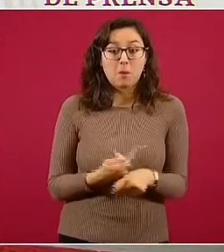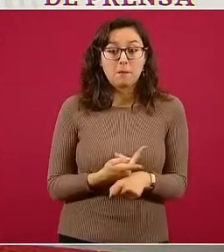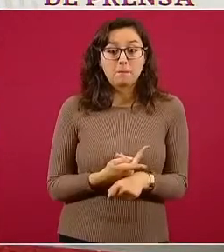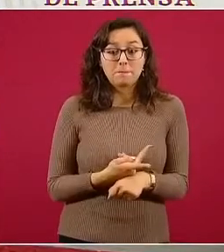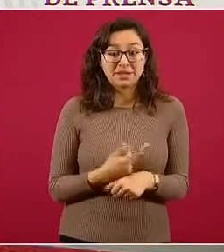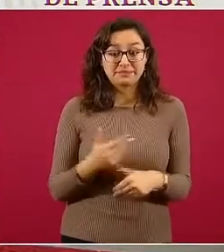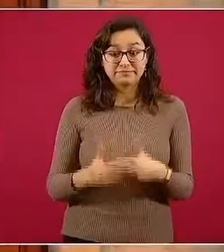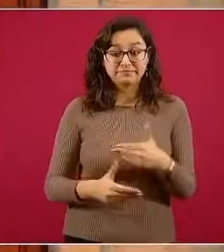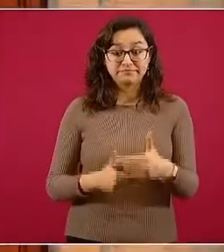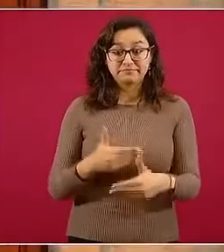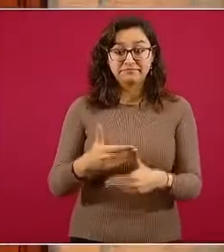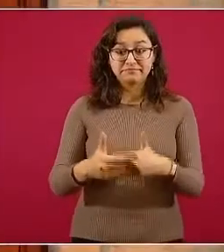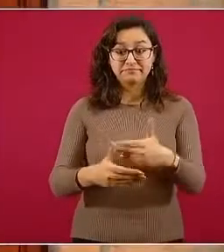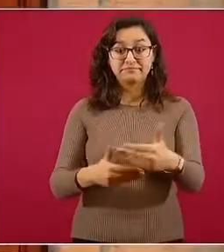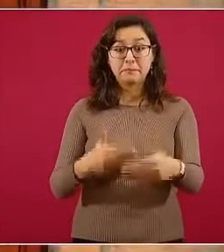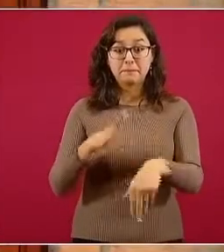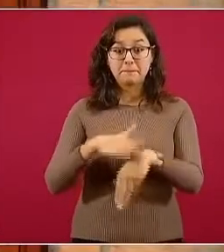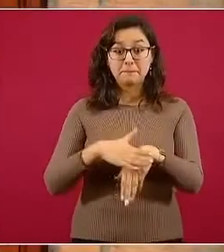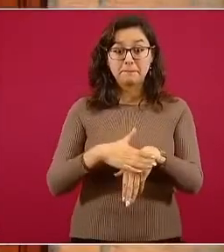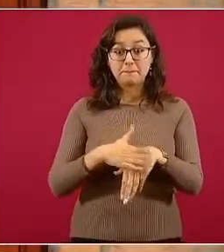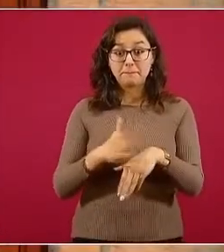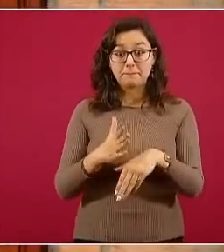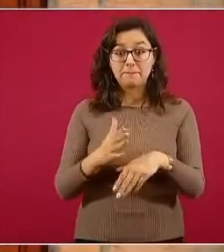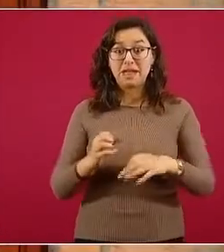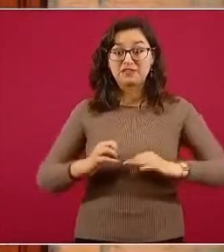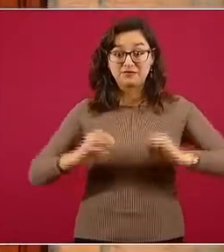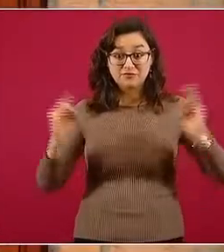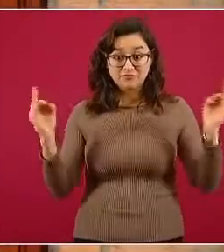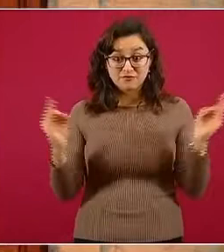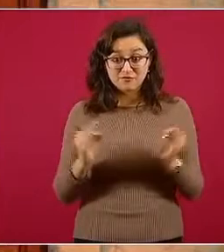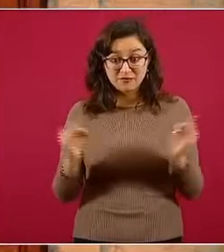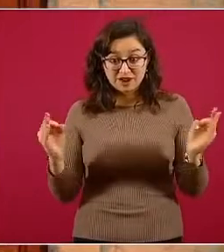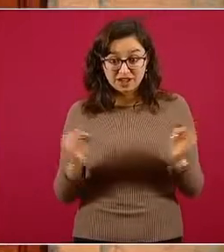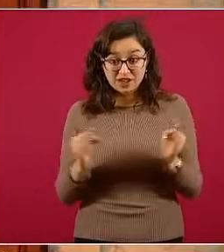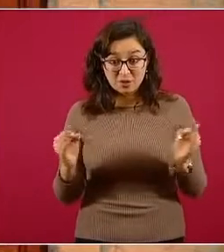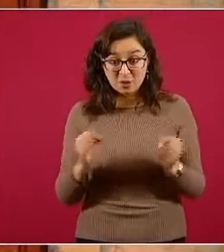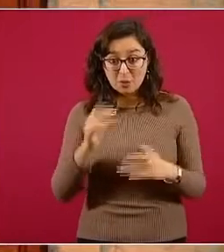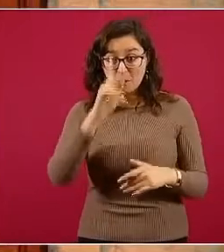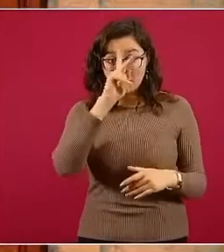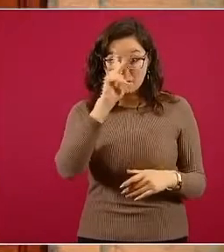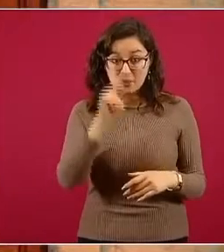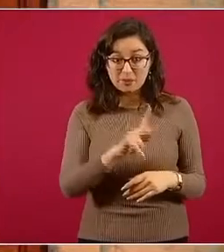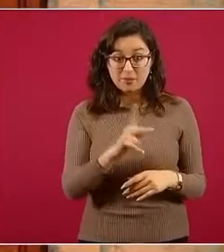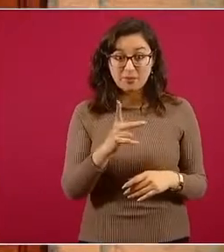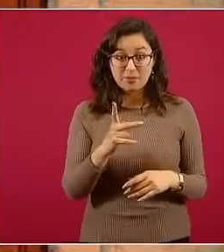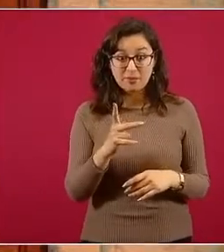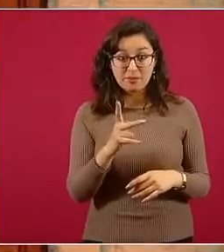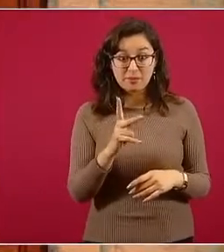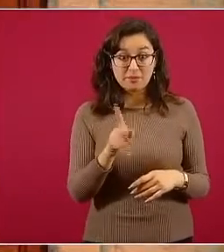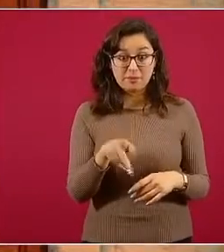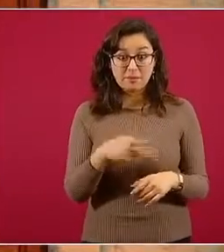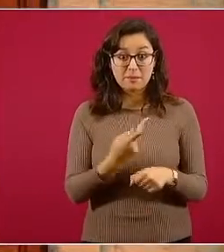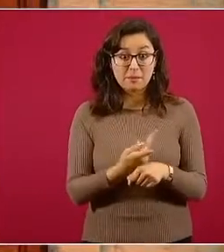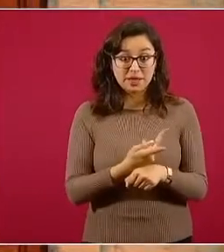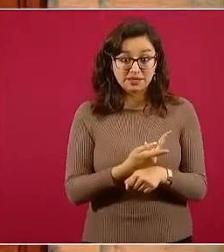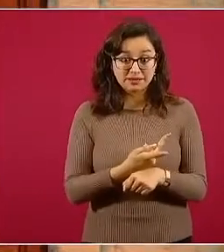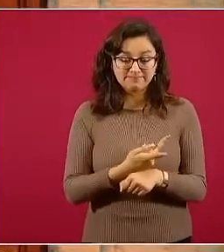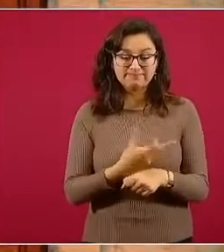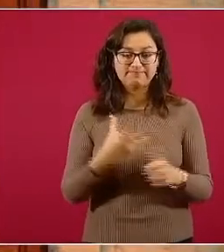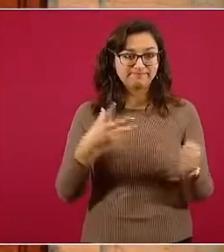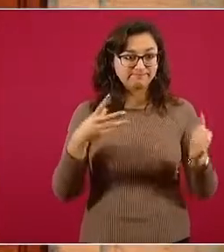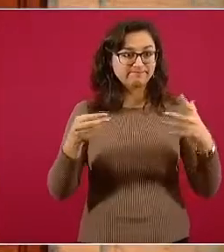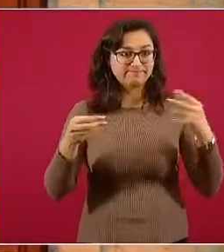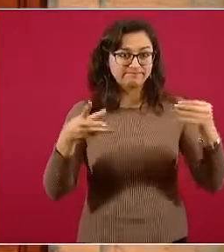y los meses, harán todavía climas y temporalidades más frías. Esto lógicamente beneficia a